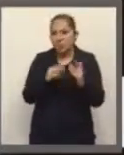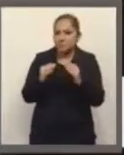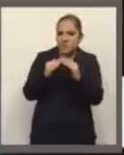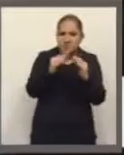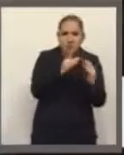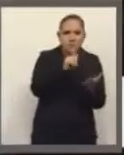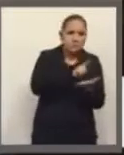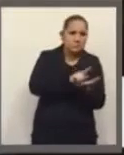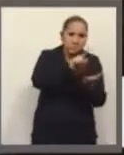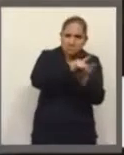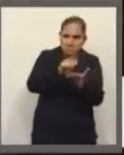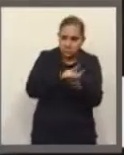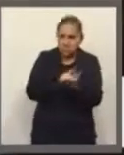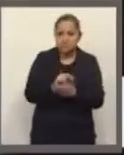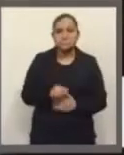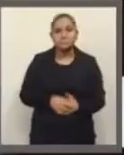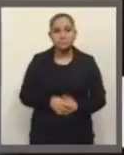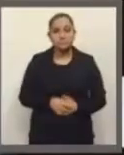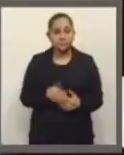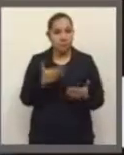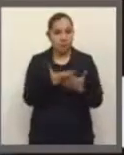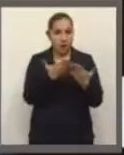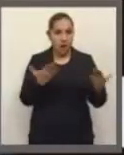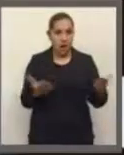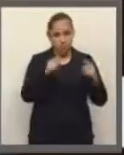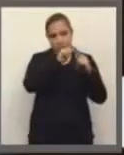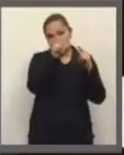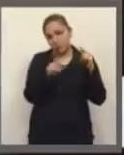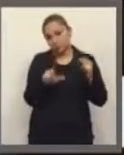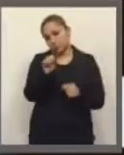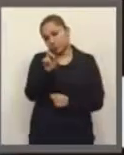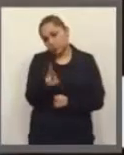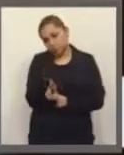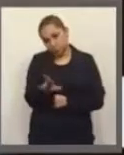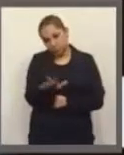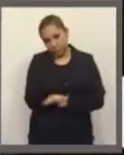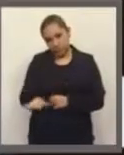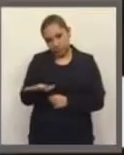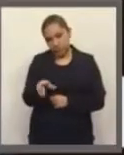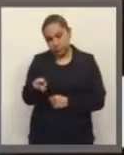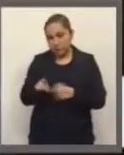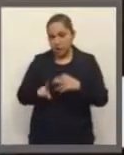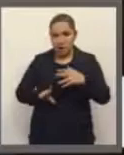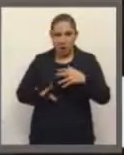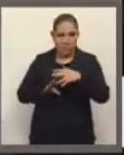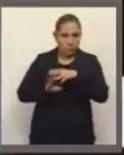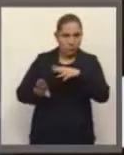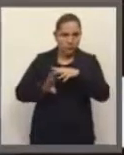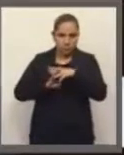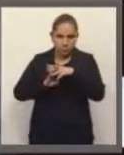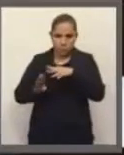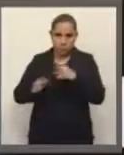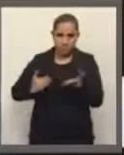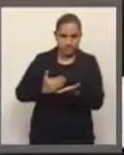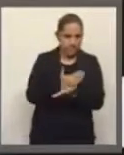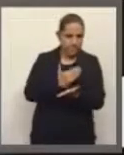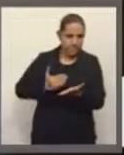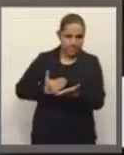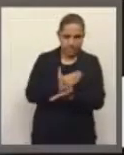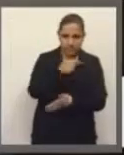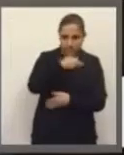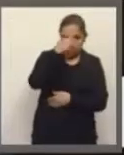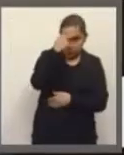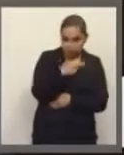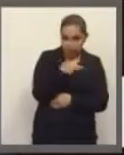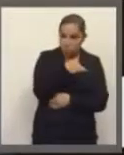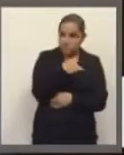Los constantes flujos migratorios de la frontera sur-sureste de México representan un gran reto